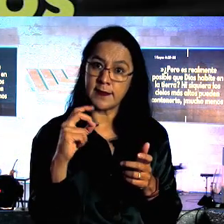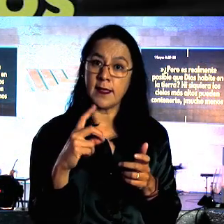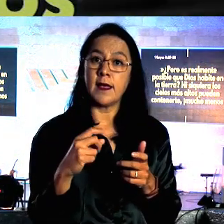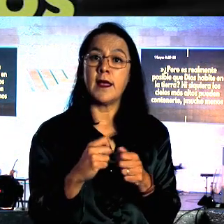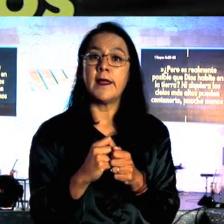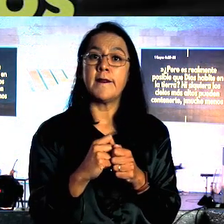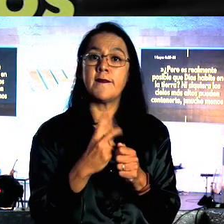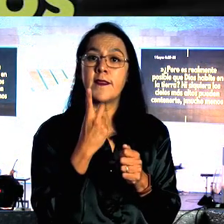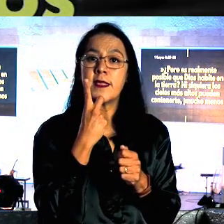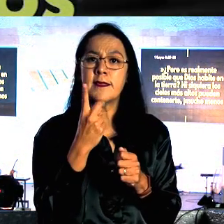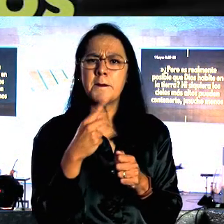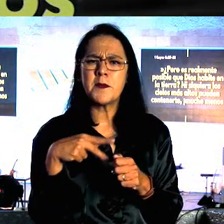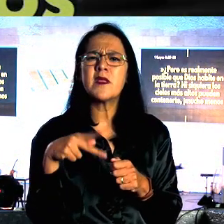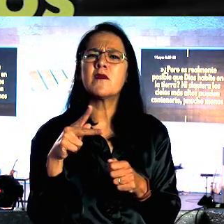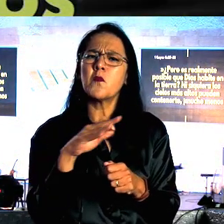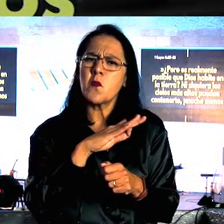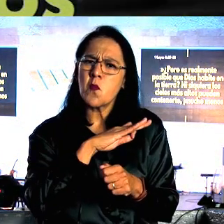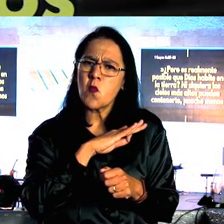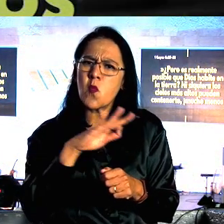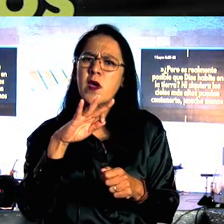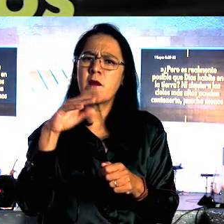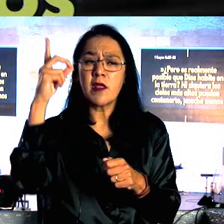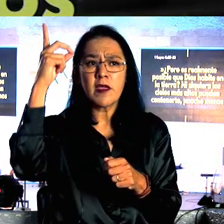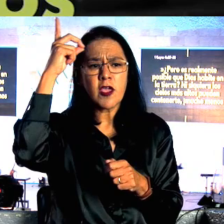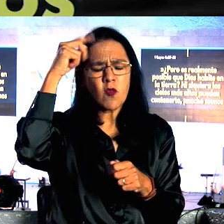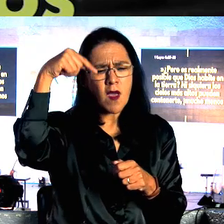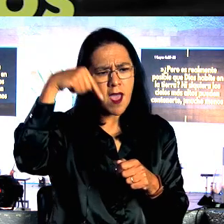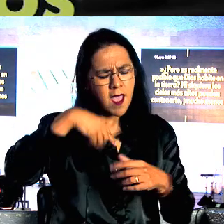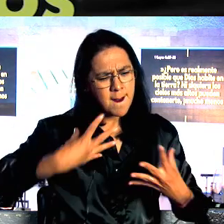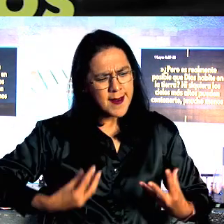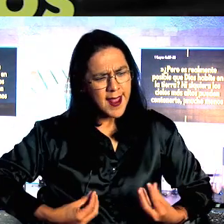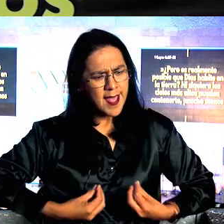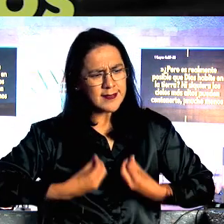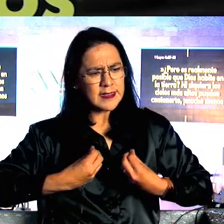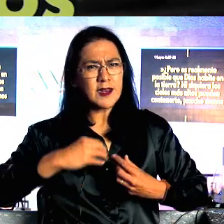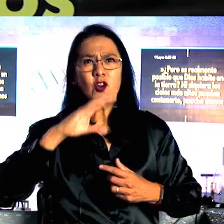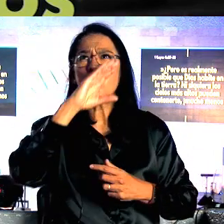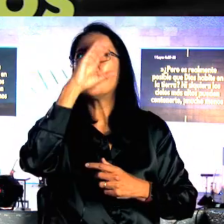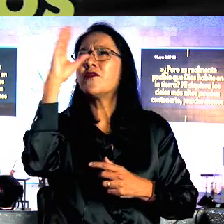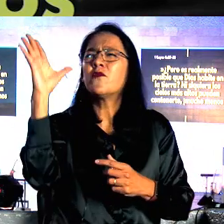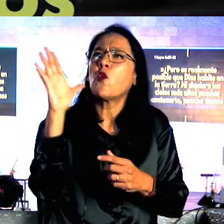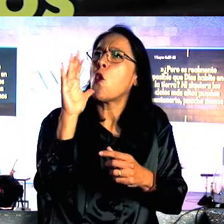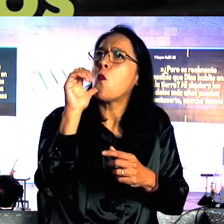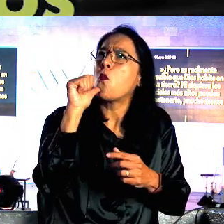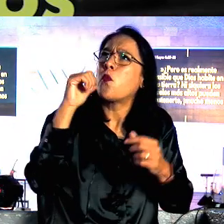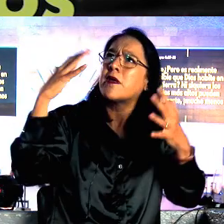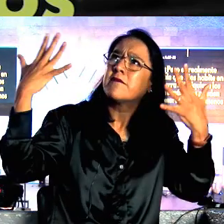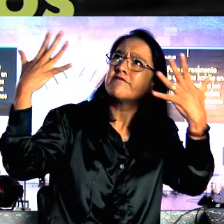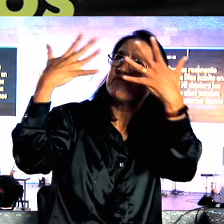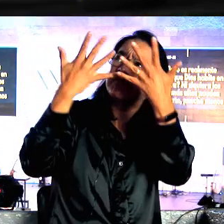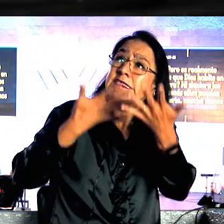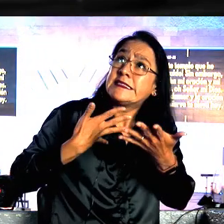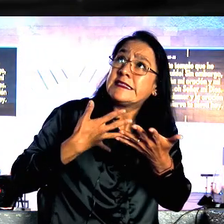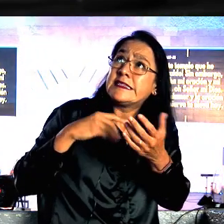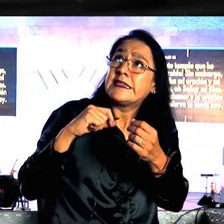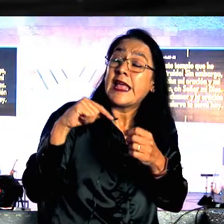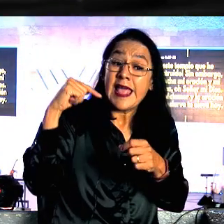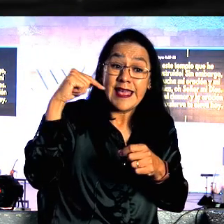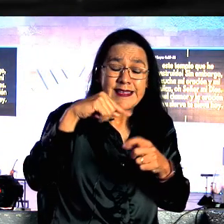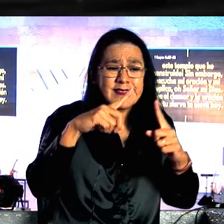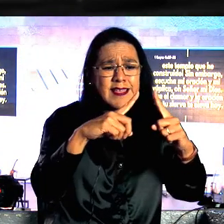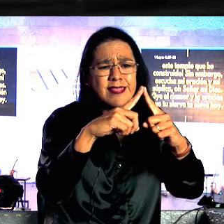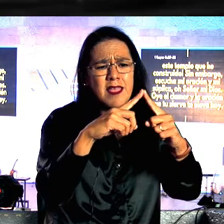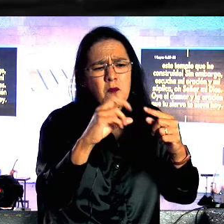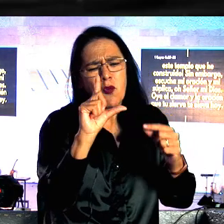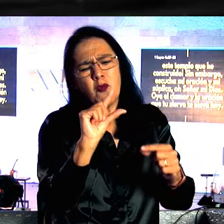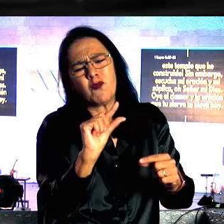¿pero es realmente posible que Dios habite en la tierra? Ni siquiera los cielos más altos pueden contenerte, mucho menos este templo que he